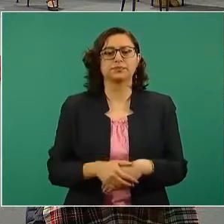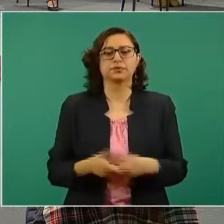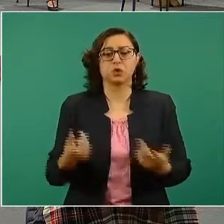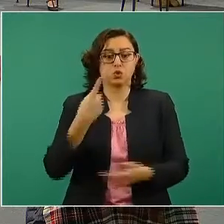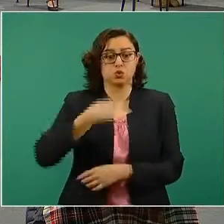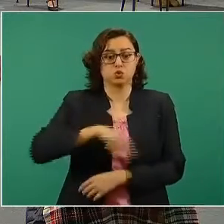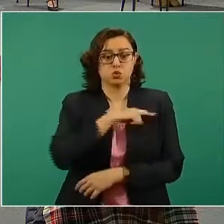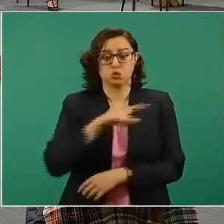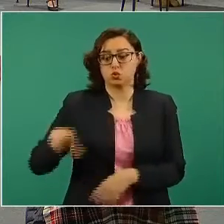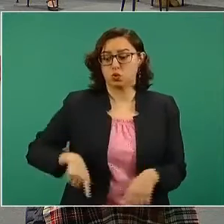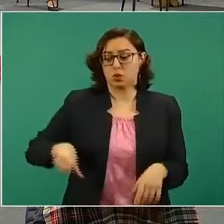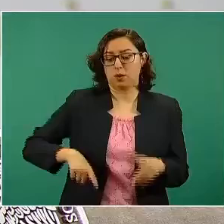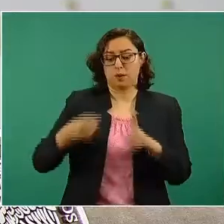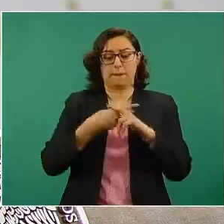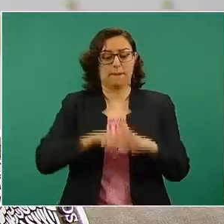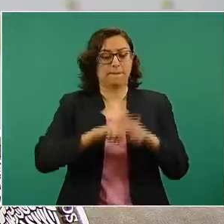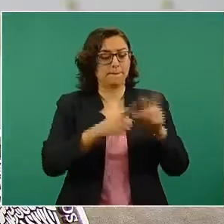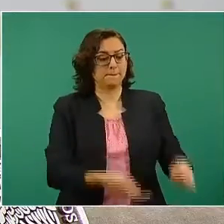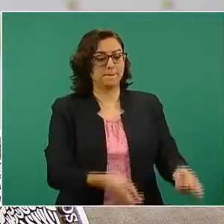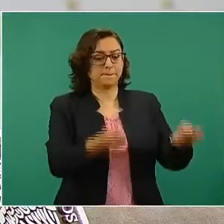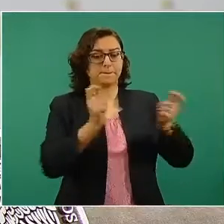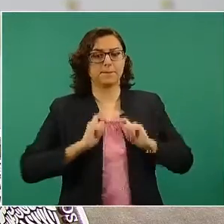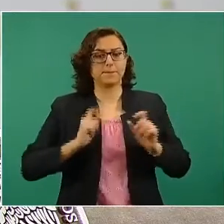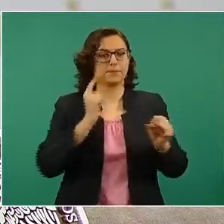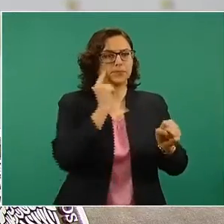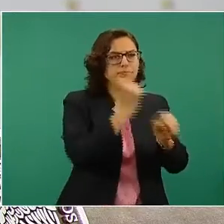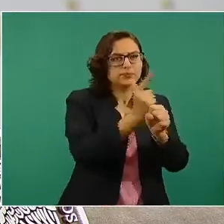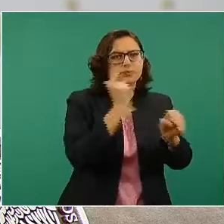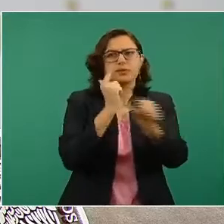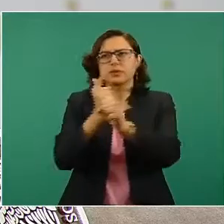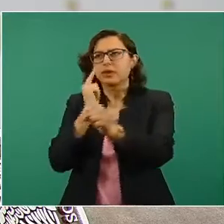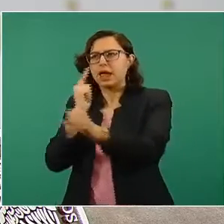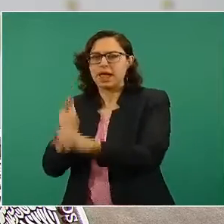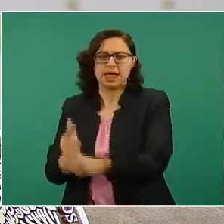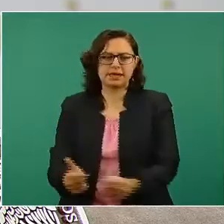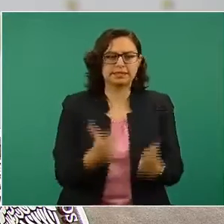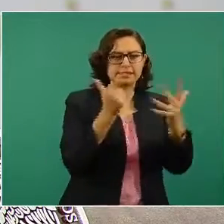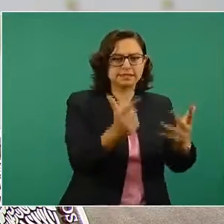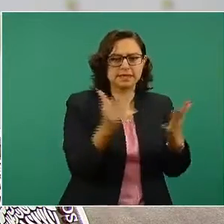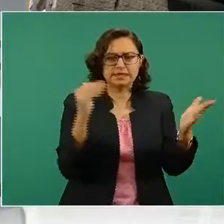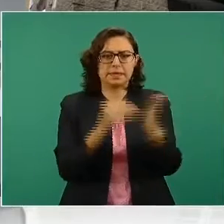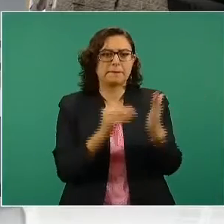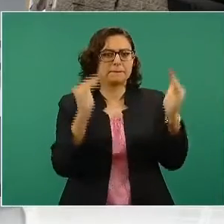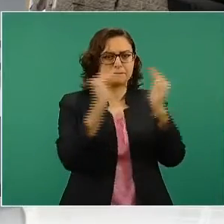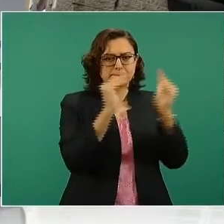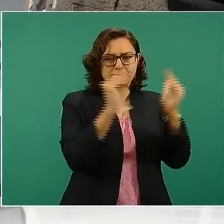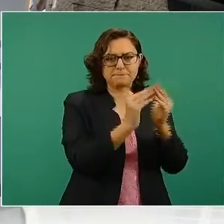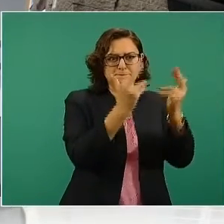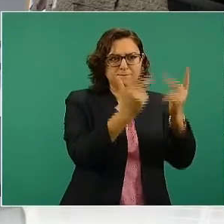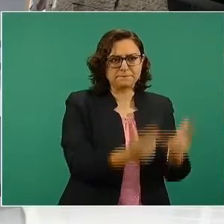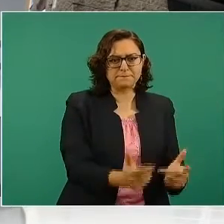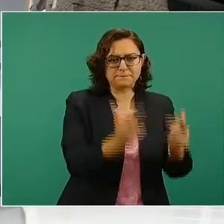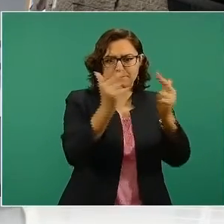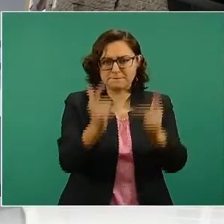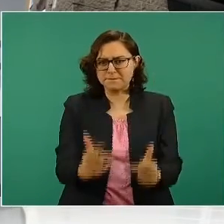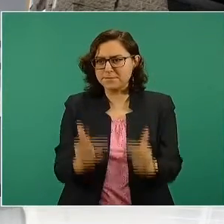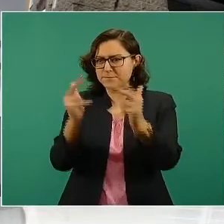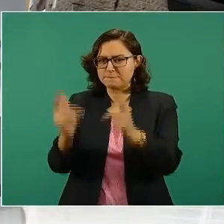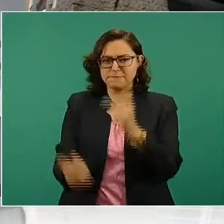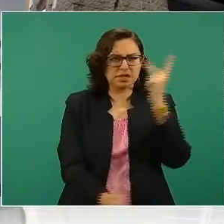cuando llegamos al gobierno. Se habían reconocido 7,000 viviendas afectadas y de un censo muy intenso